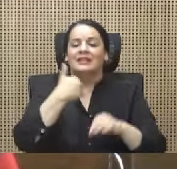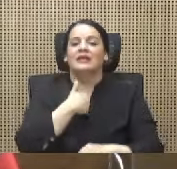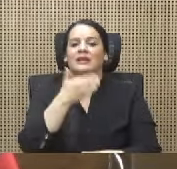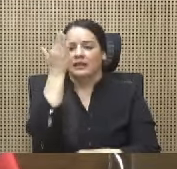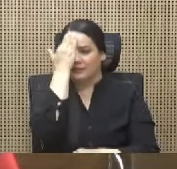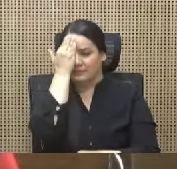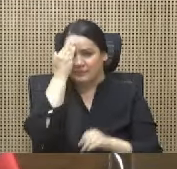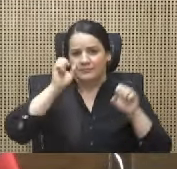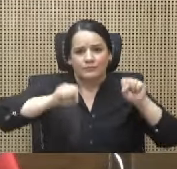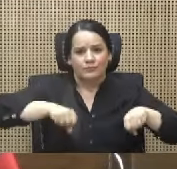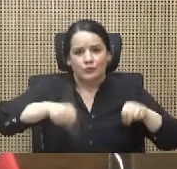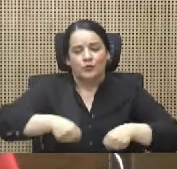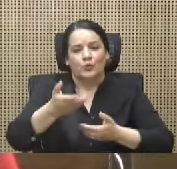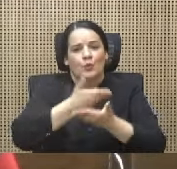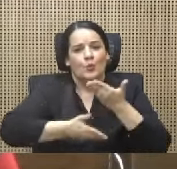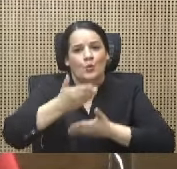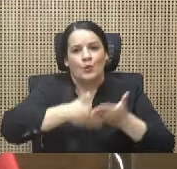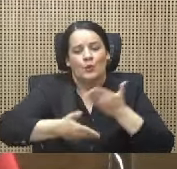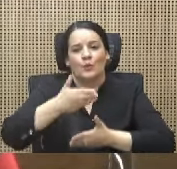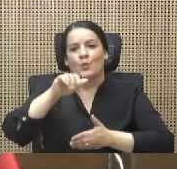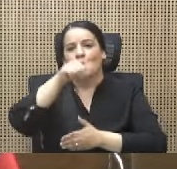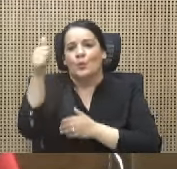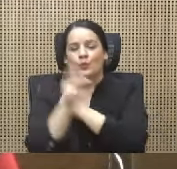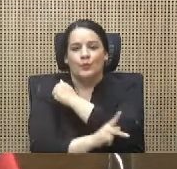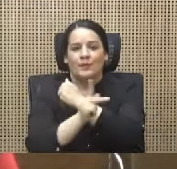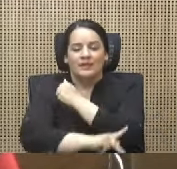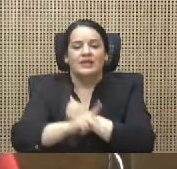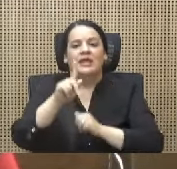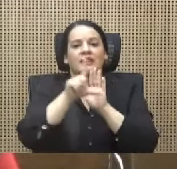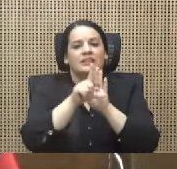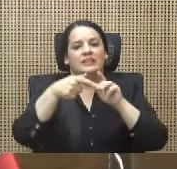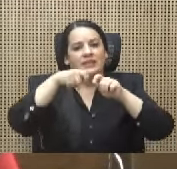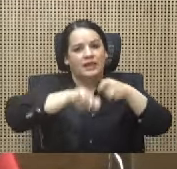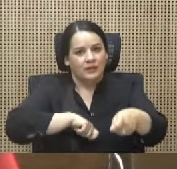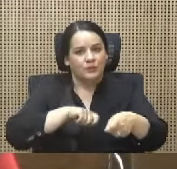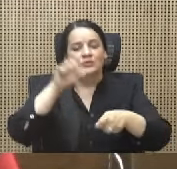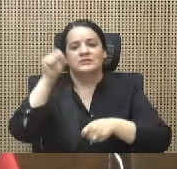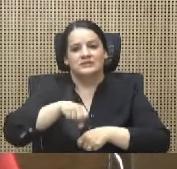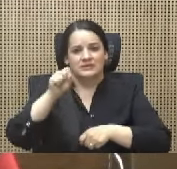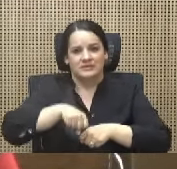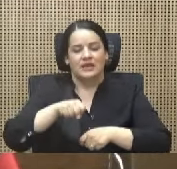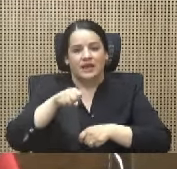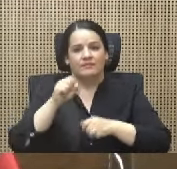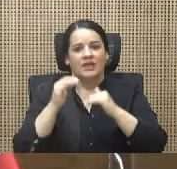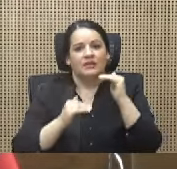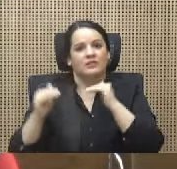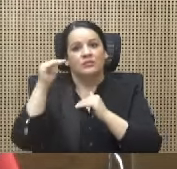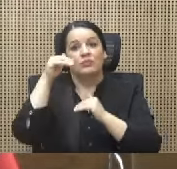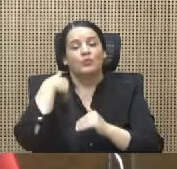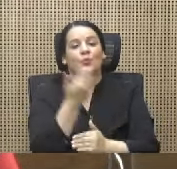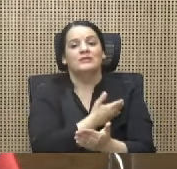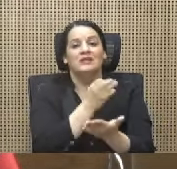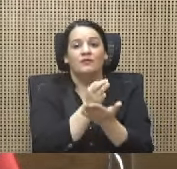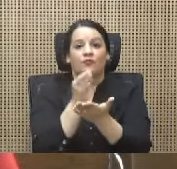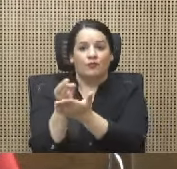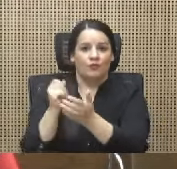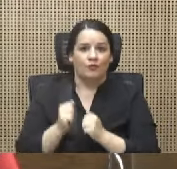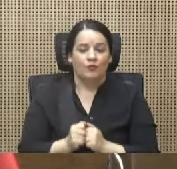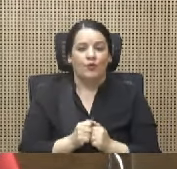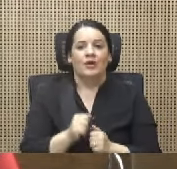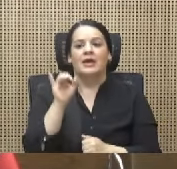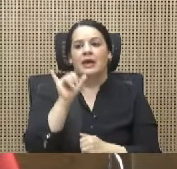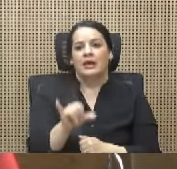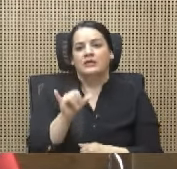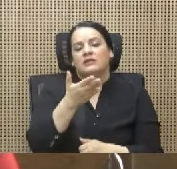de colaboración y de cooperación con otros países en delitos que claramente trascienden nuestras fronteras. Así que yo